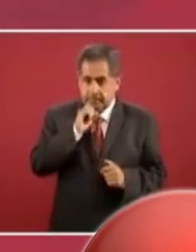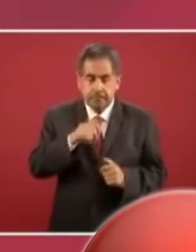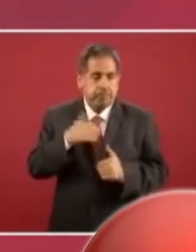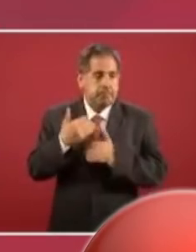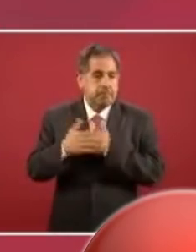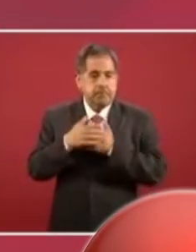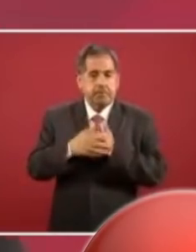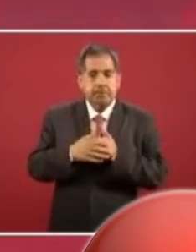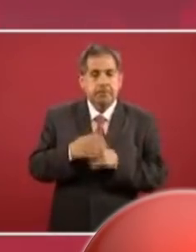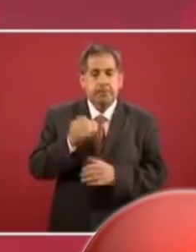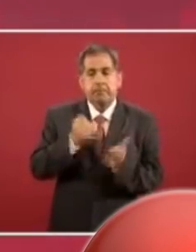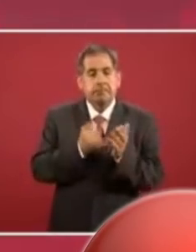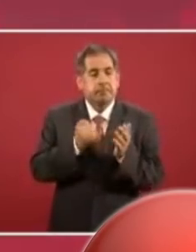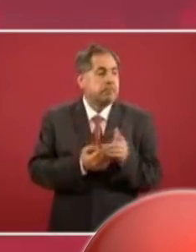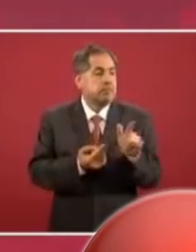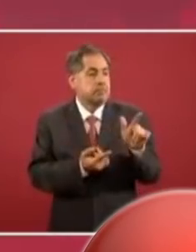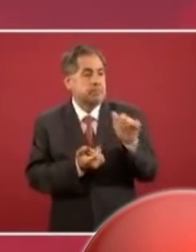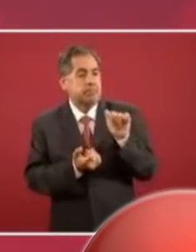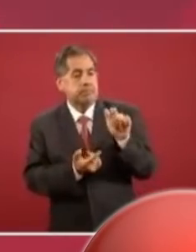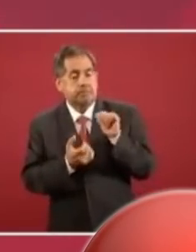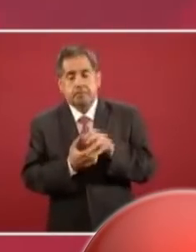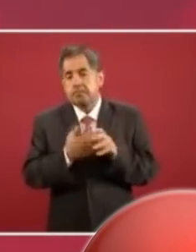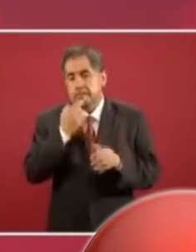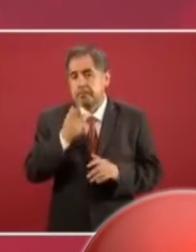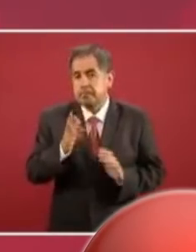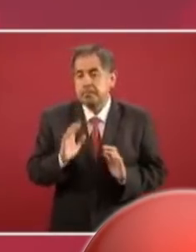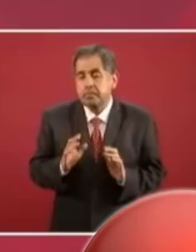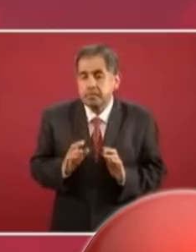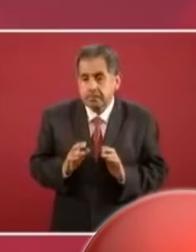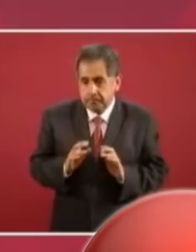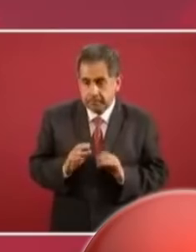sistema de recaudación de impuestos,